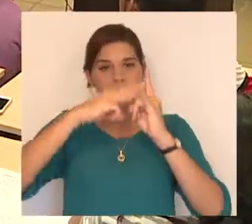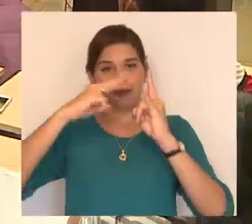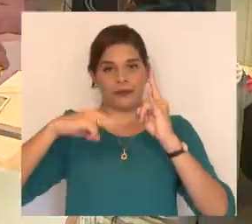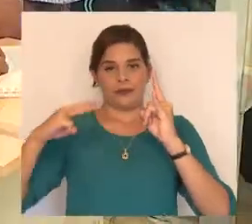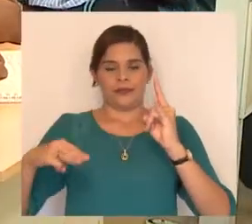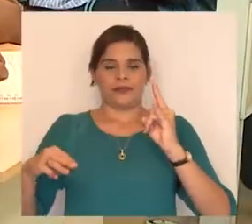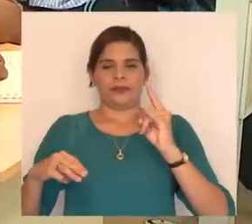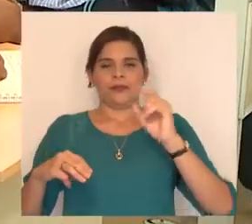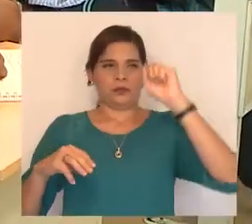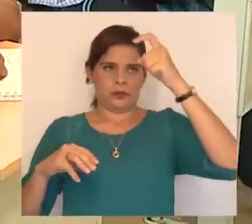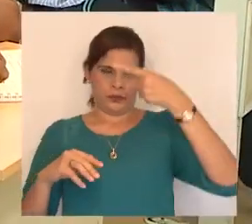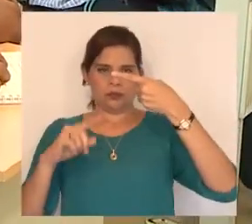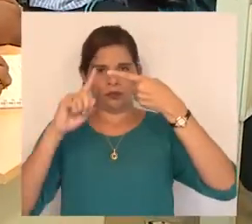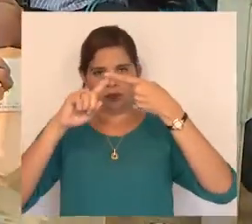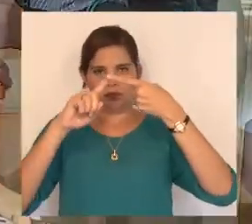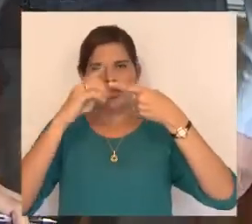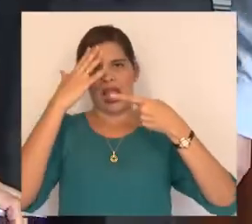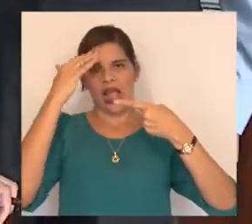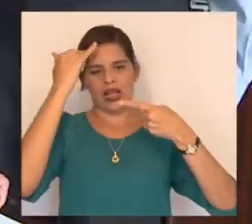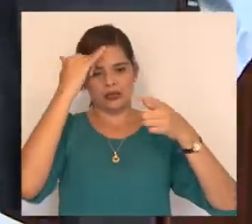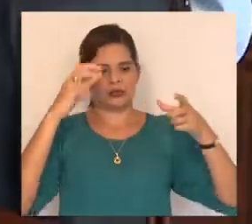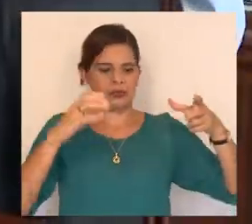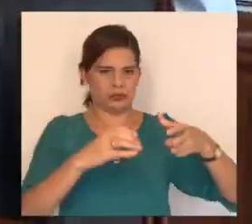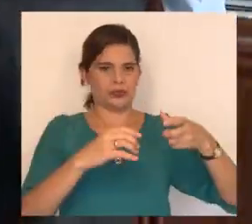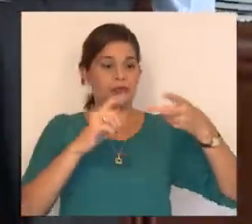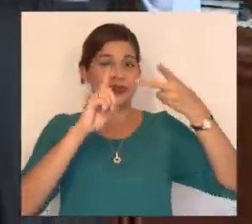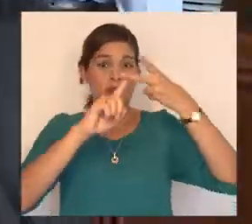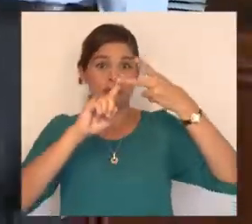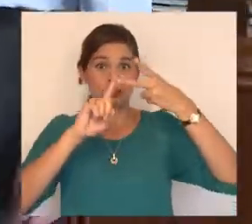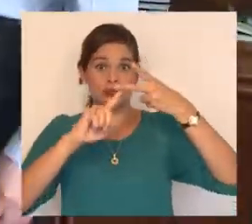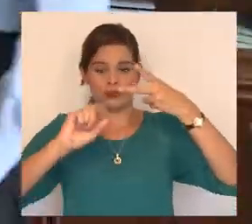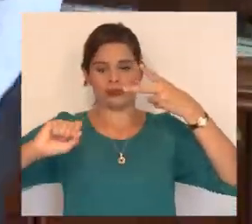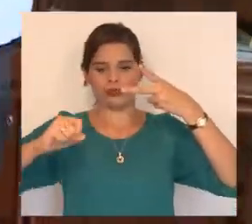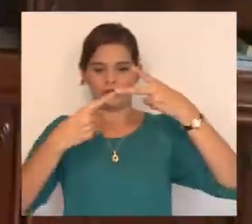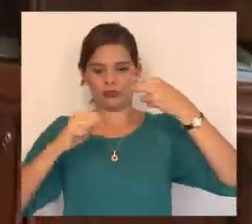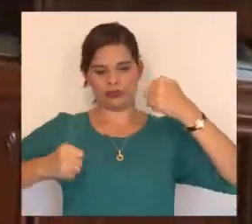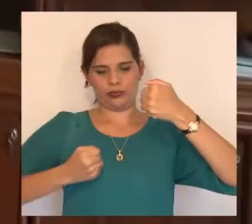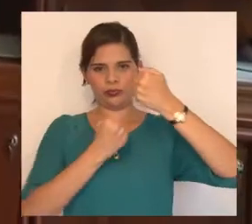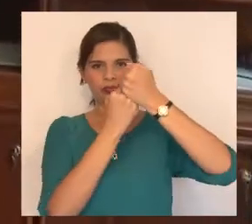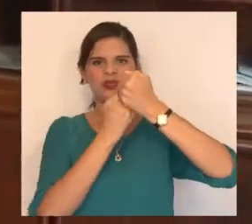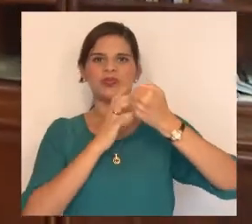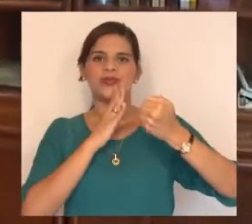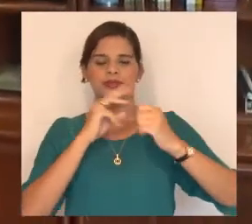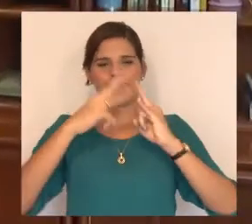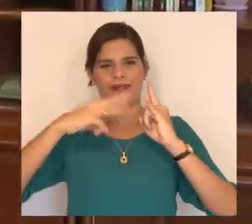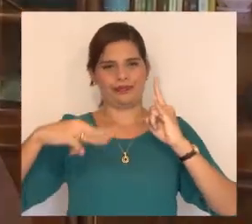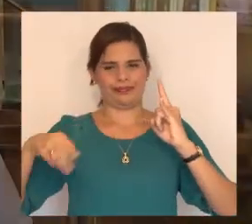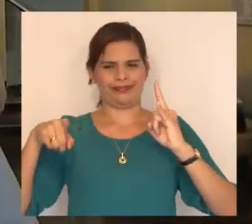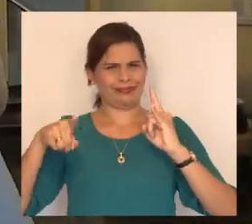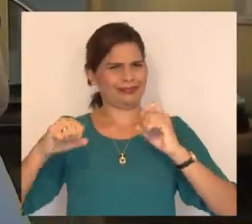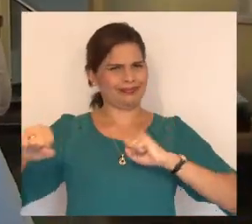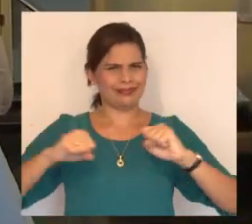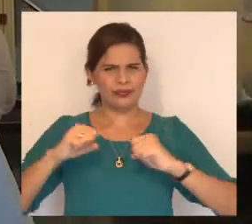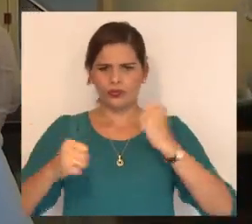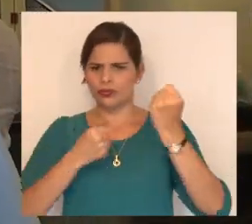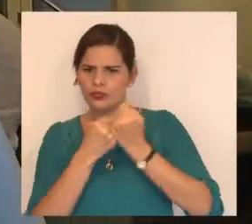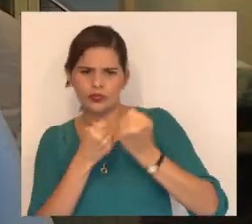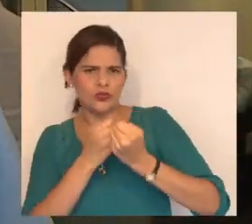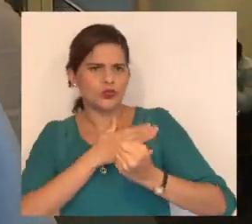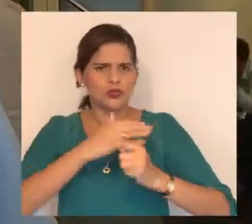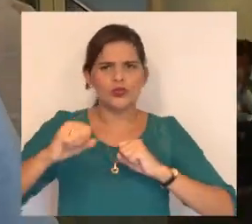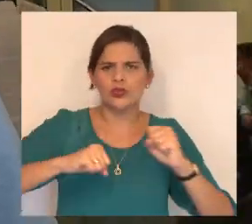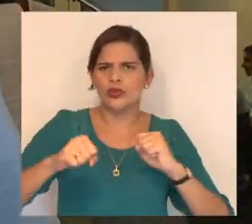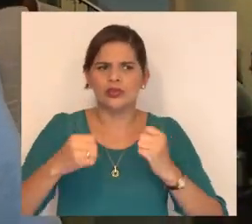de 2017. La Universidad del Magdalena es el segundo miembro institucional que tiene la Academia. Ha mostrado mucho interés